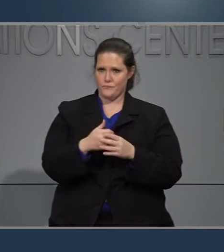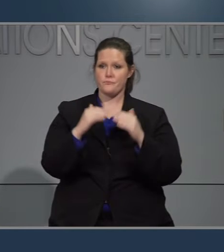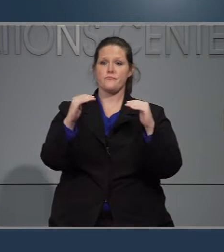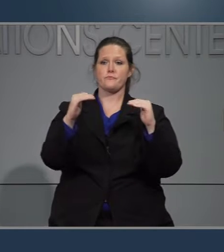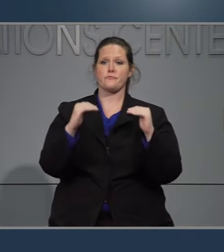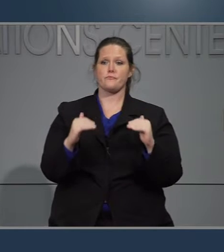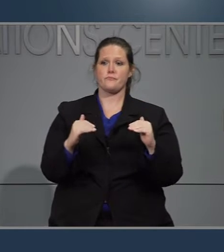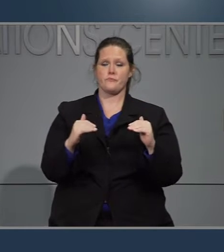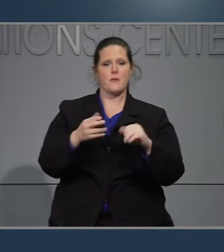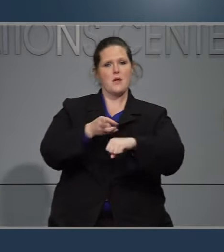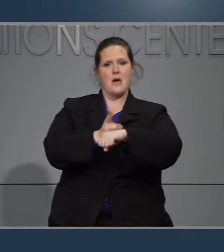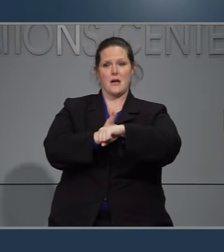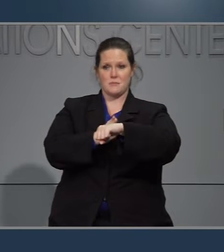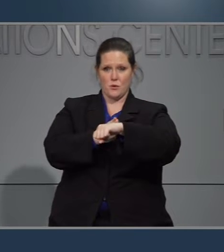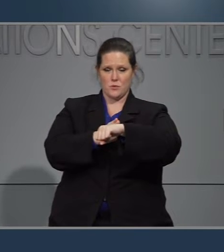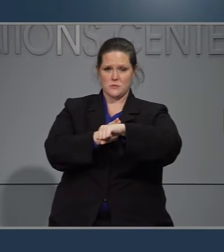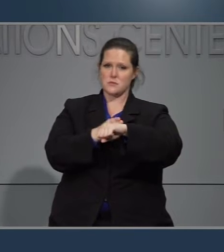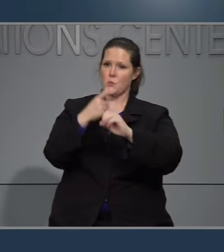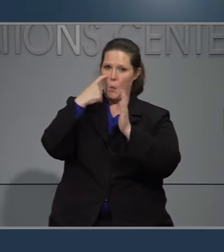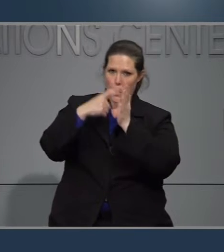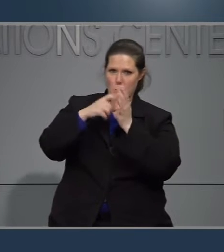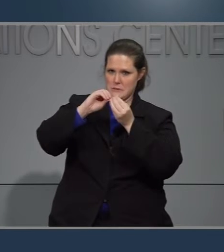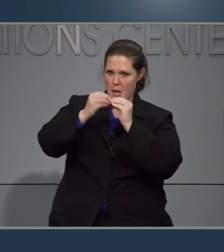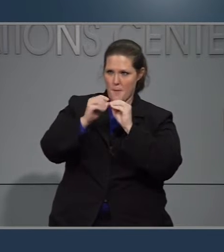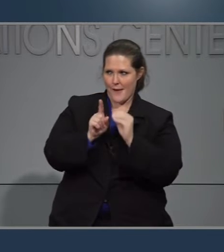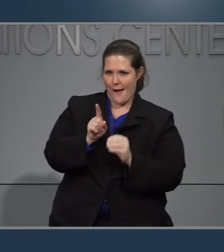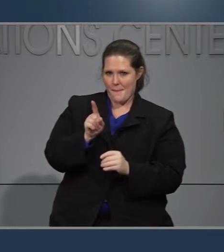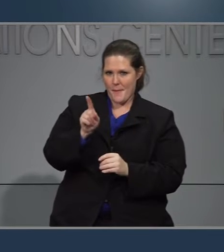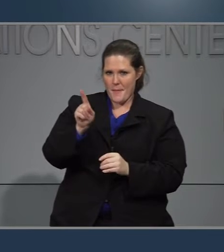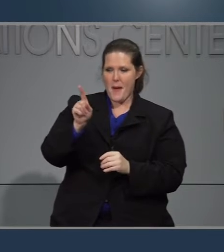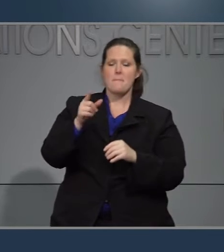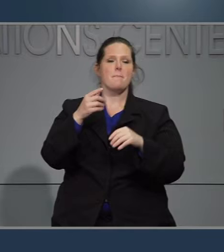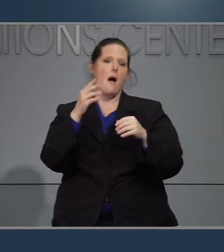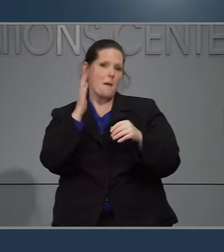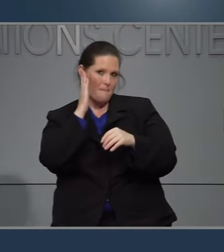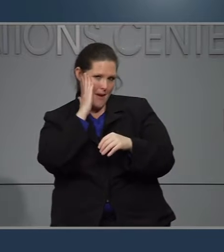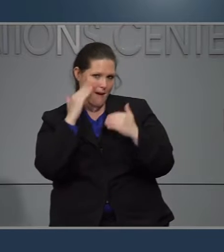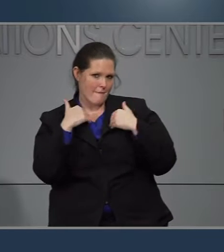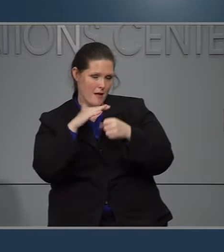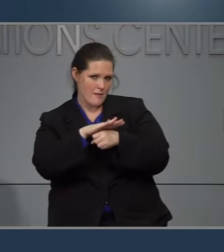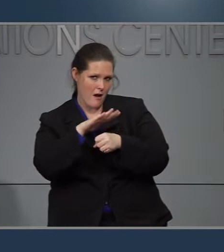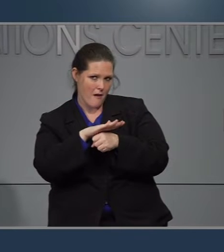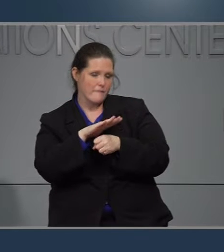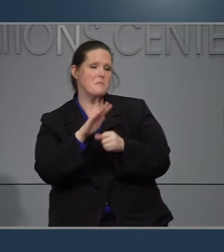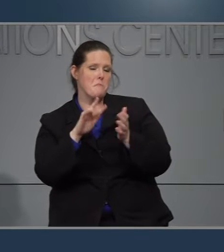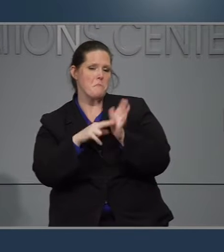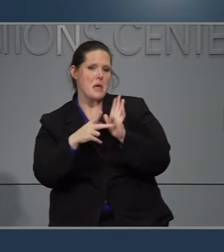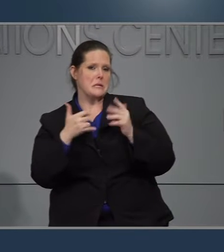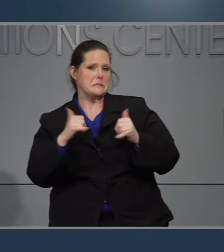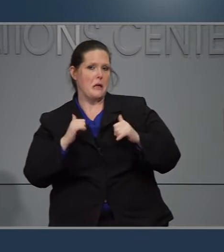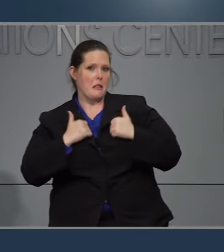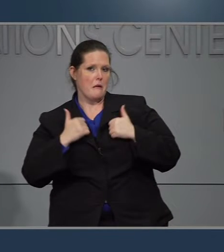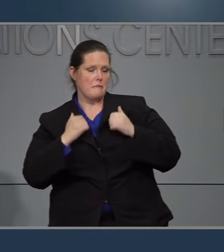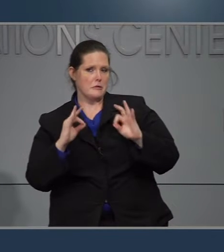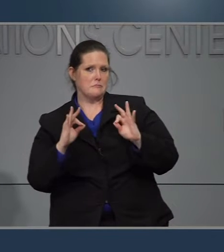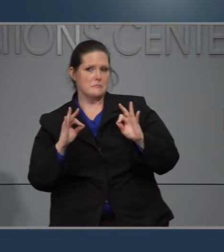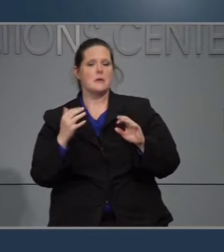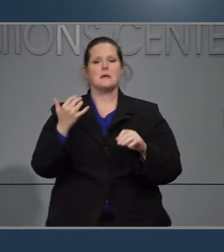aumento, pero tenemos suficiente capacidad y otra vez esta tendencia le damos una línea amarilla. Además, rastreamos